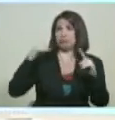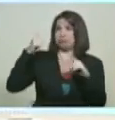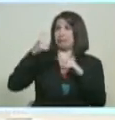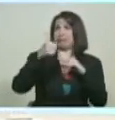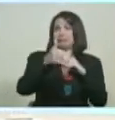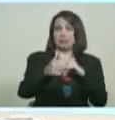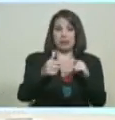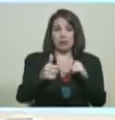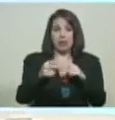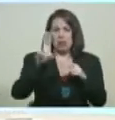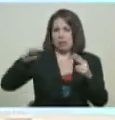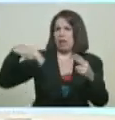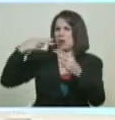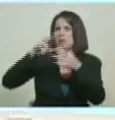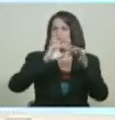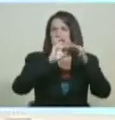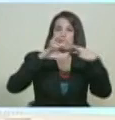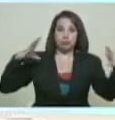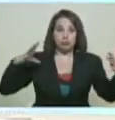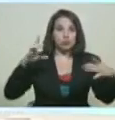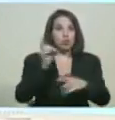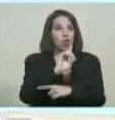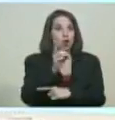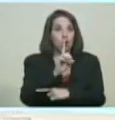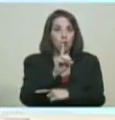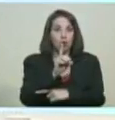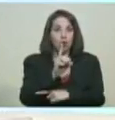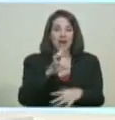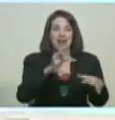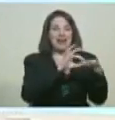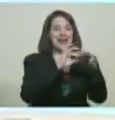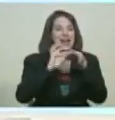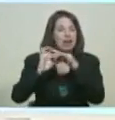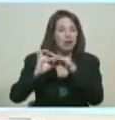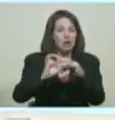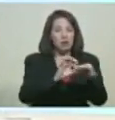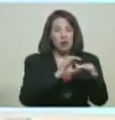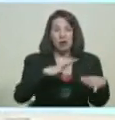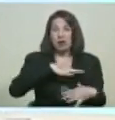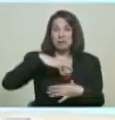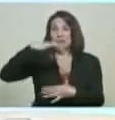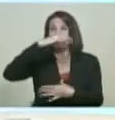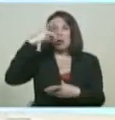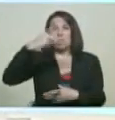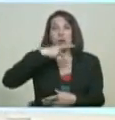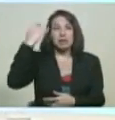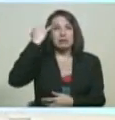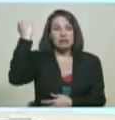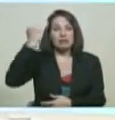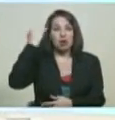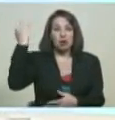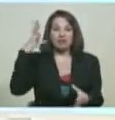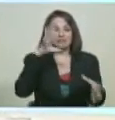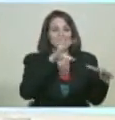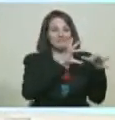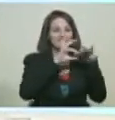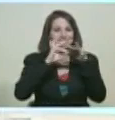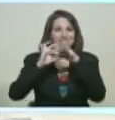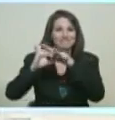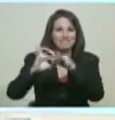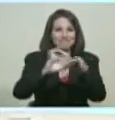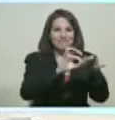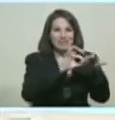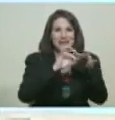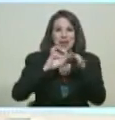la unión se construye la unión espiritual política ideológica la unión de